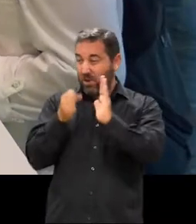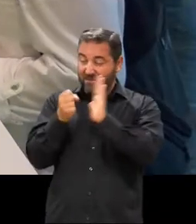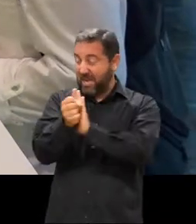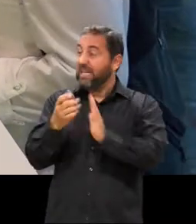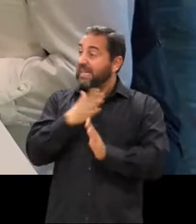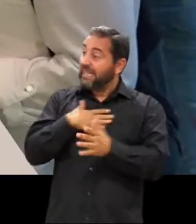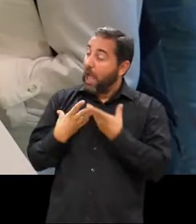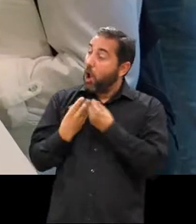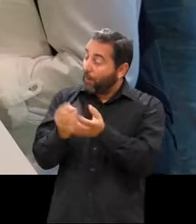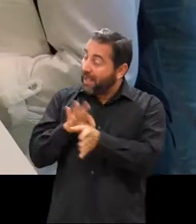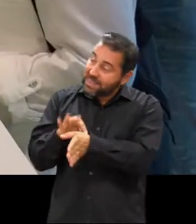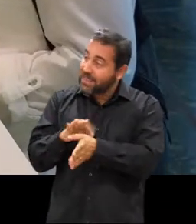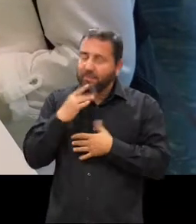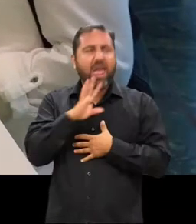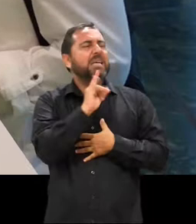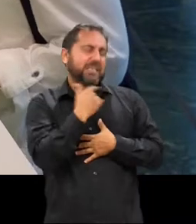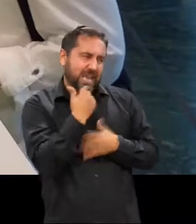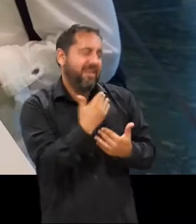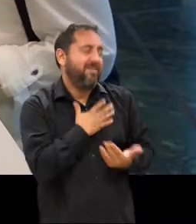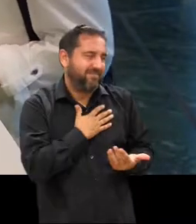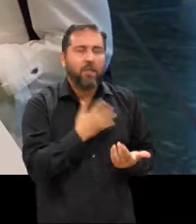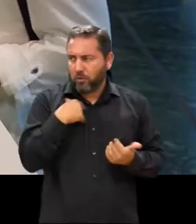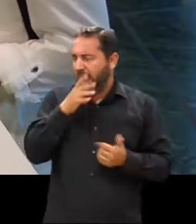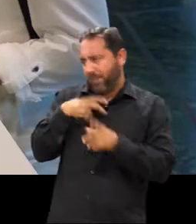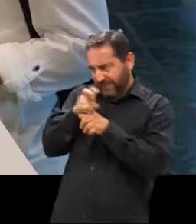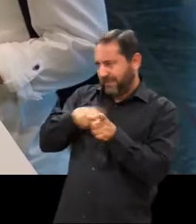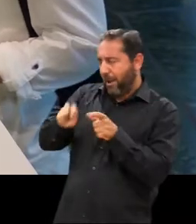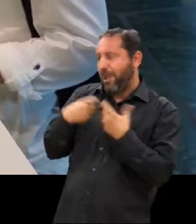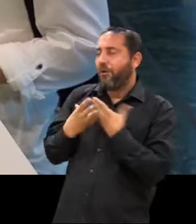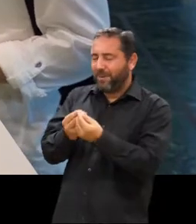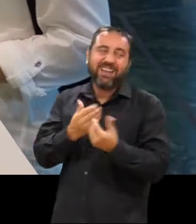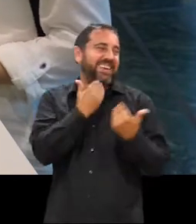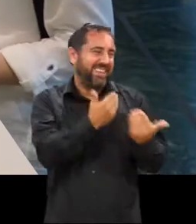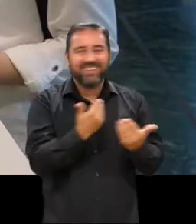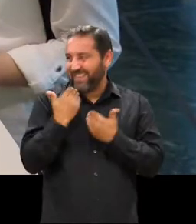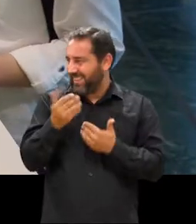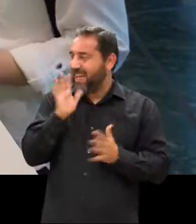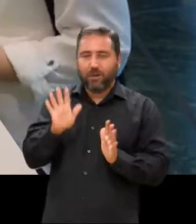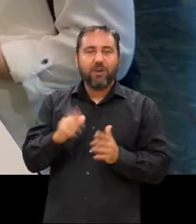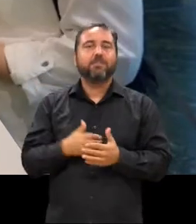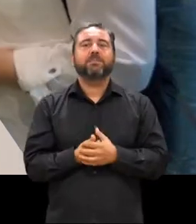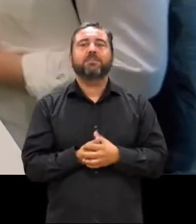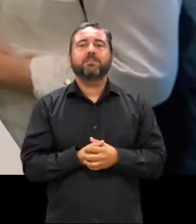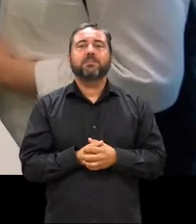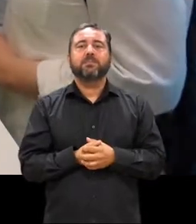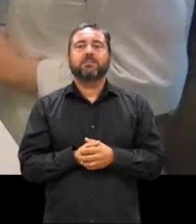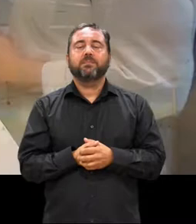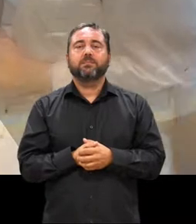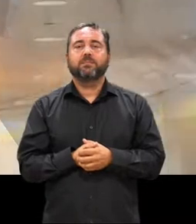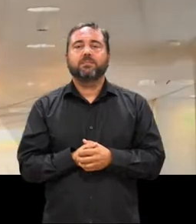del pasillo. No obstante, quiere que la acompañe. Pues sí, se lo agradecería. Perfecto, pues ahora mismo salgo y la acompaño. De acuerdo. Muchas gracias.